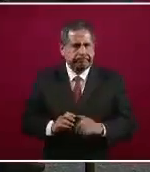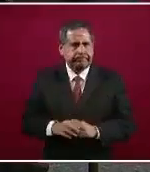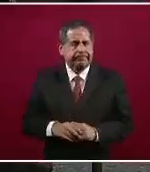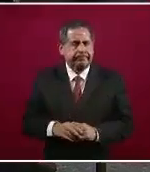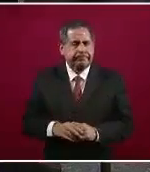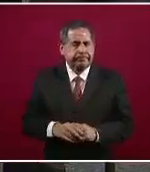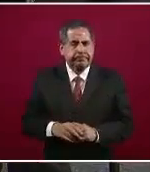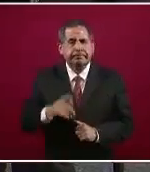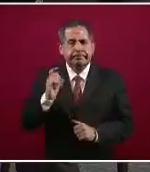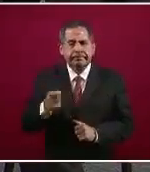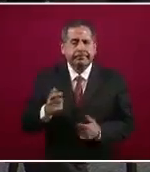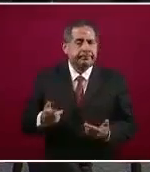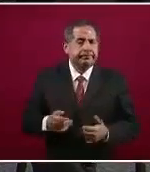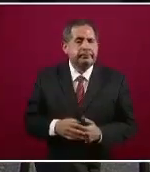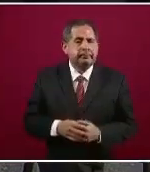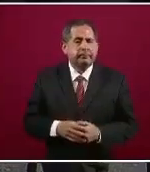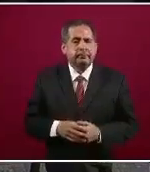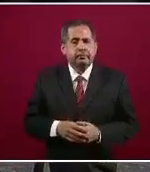Todo esto